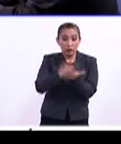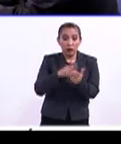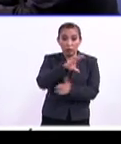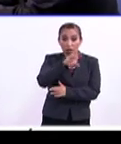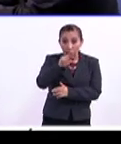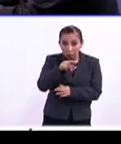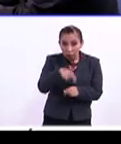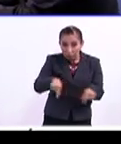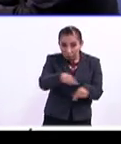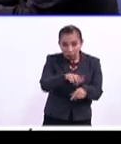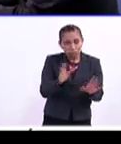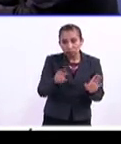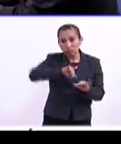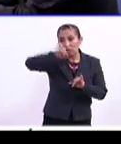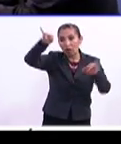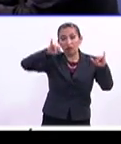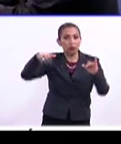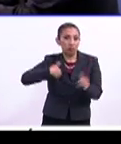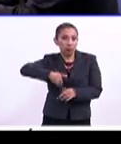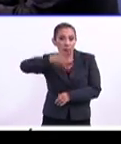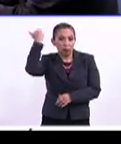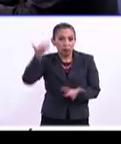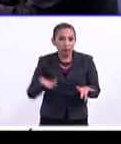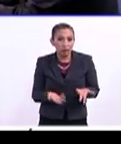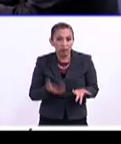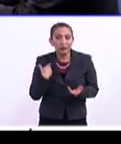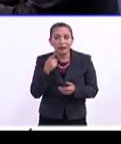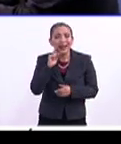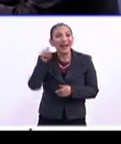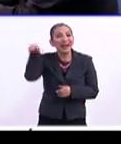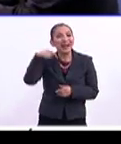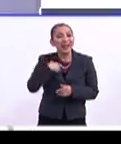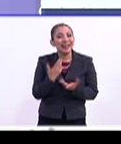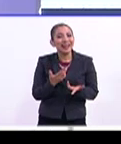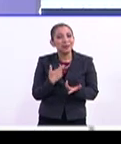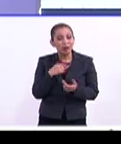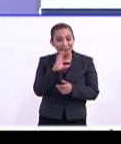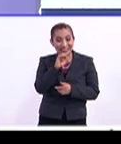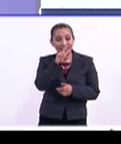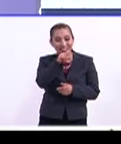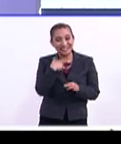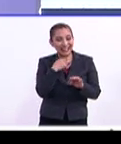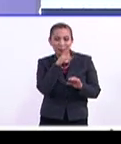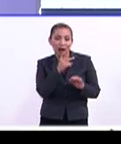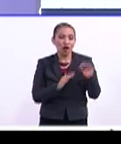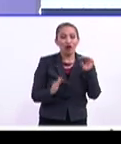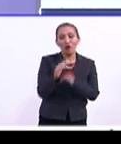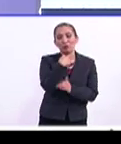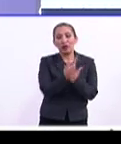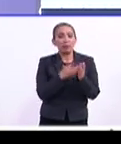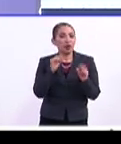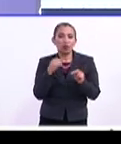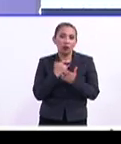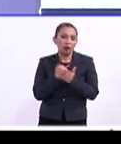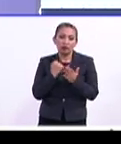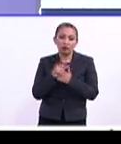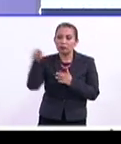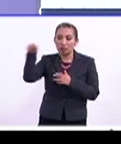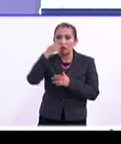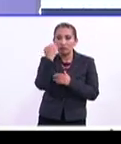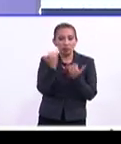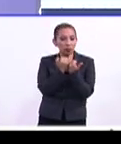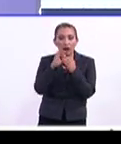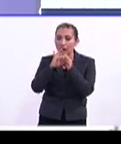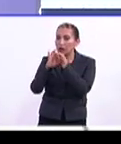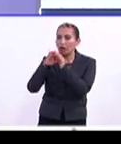Ciudad Universitaria, y eso tampoco lo conocemos. Y muchas veces creemos que por estar en Ciudad Universitaria son los mejores programas, y no necesariamente, no son los mismos